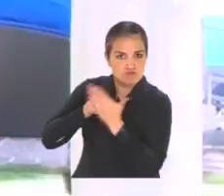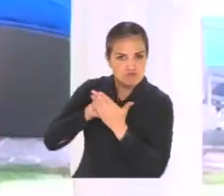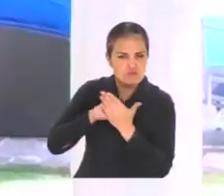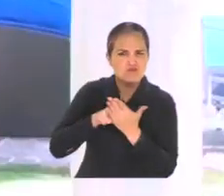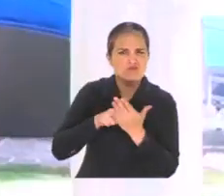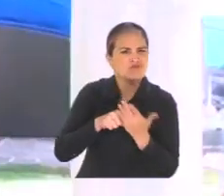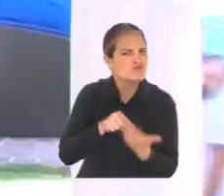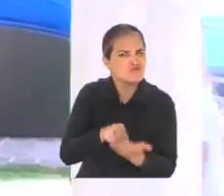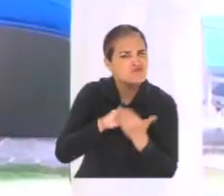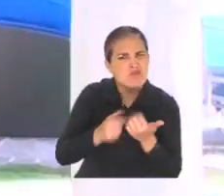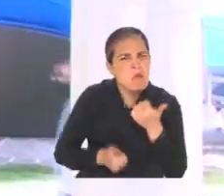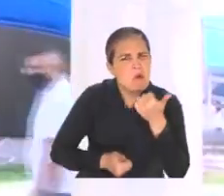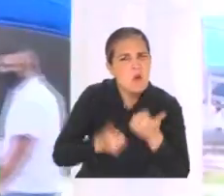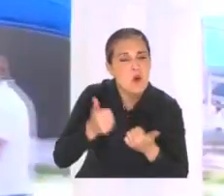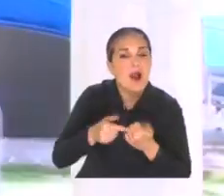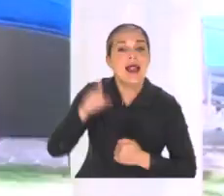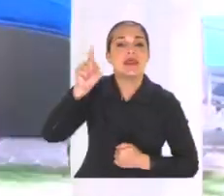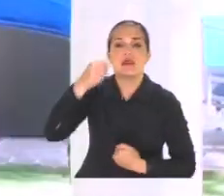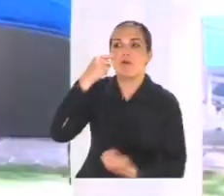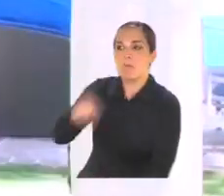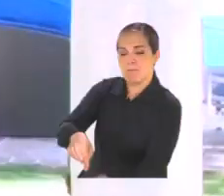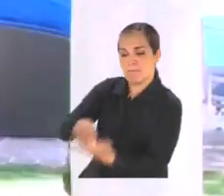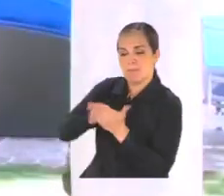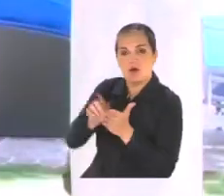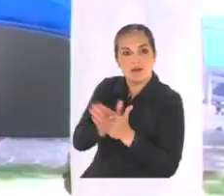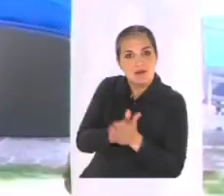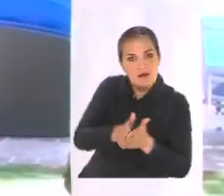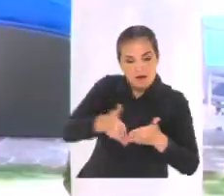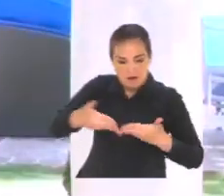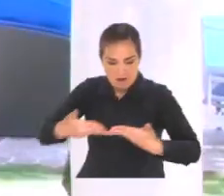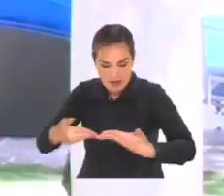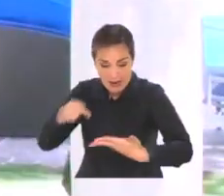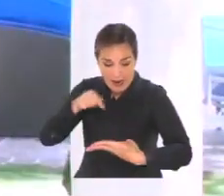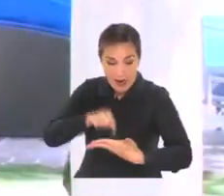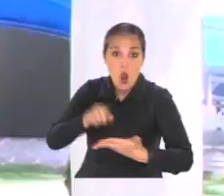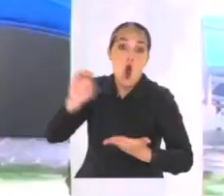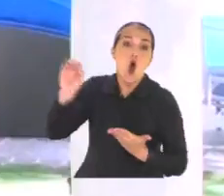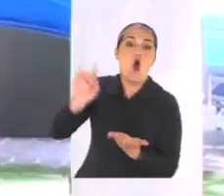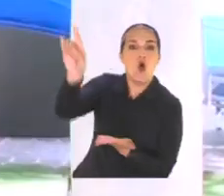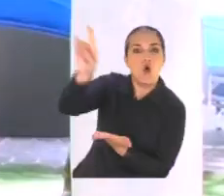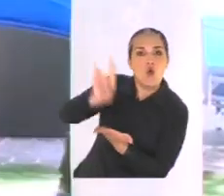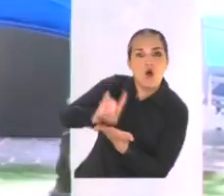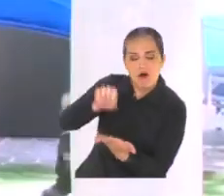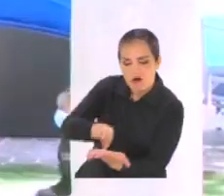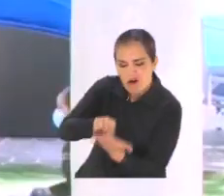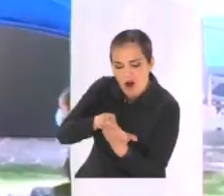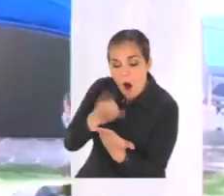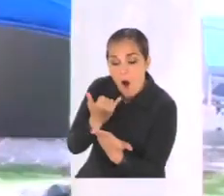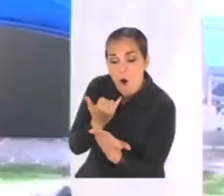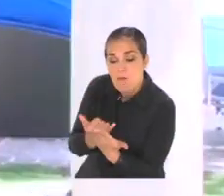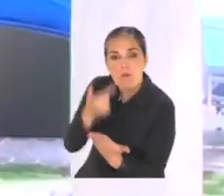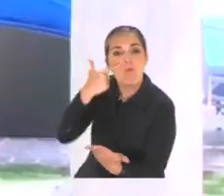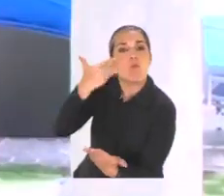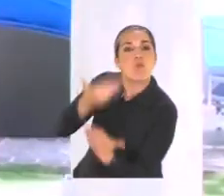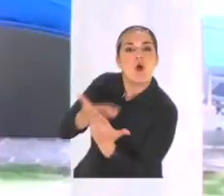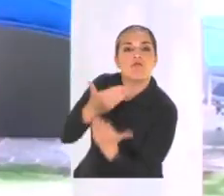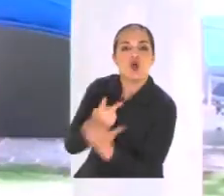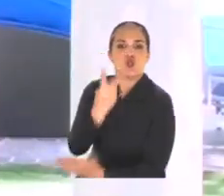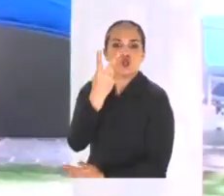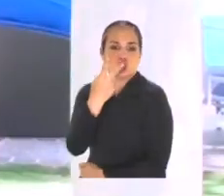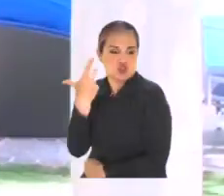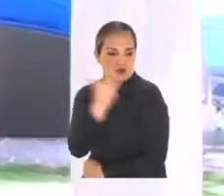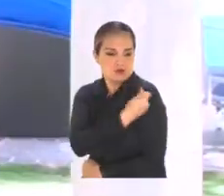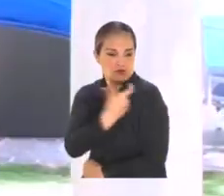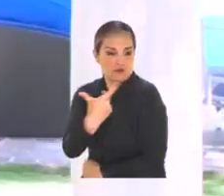Tienen que venir a territorio nacional presentando su carnet electrónico o físico con las dos dosis completas, en donde